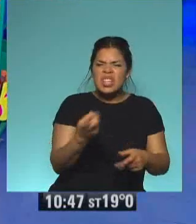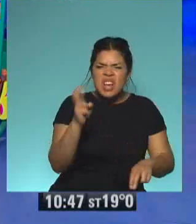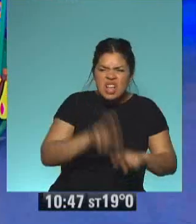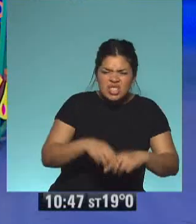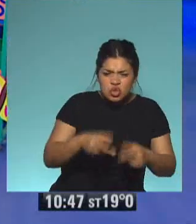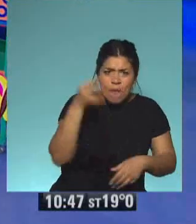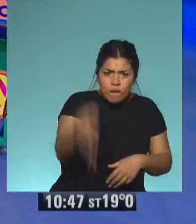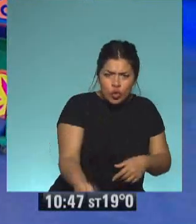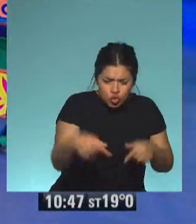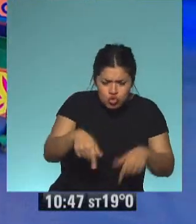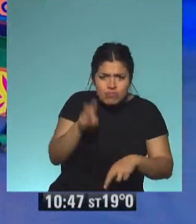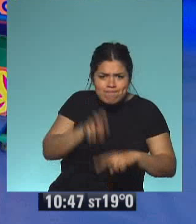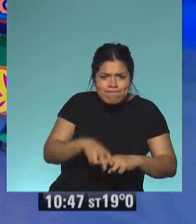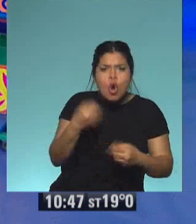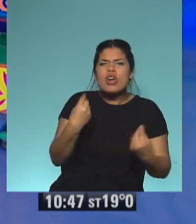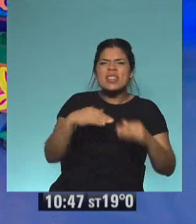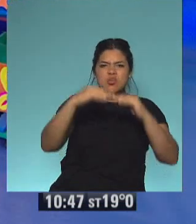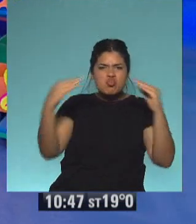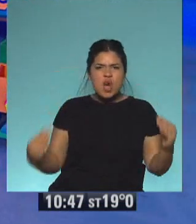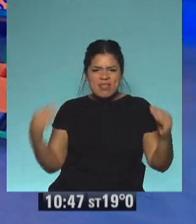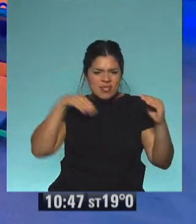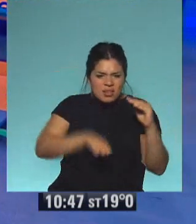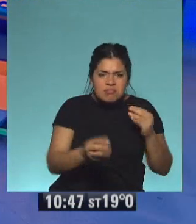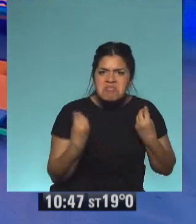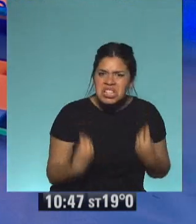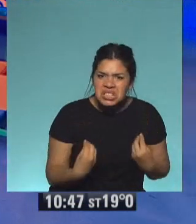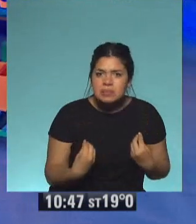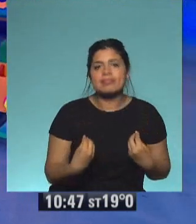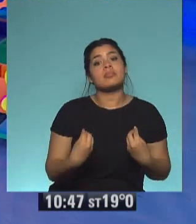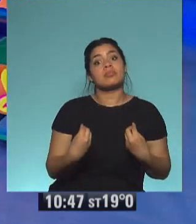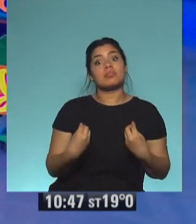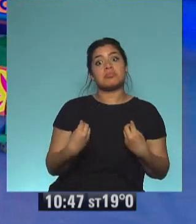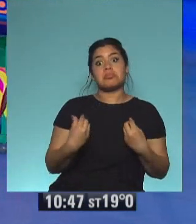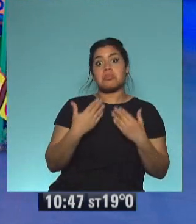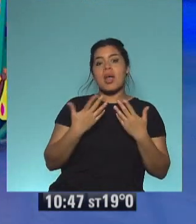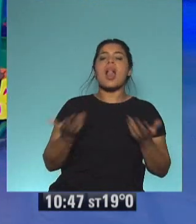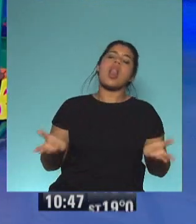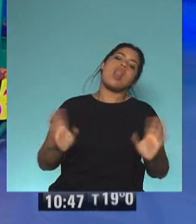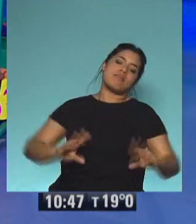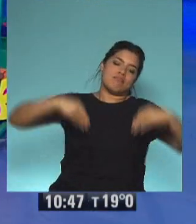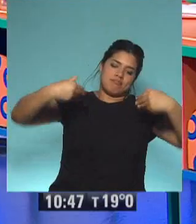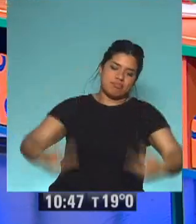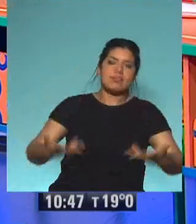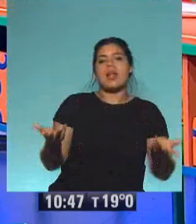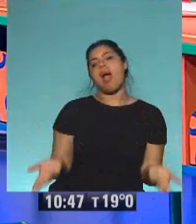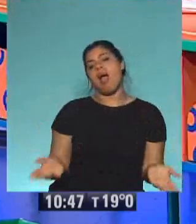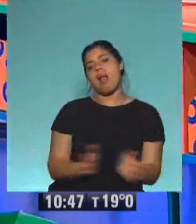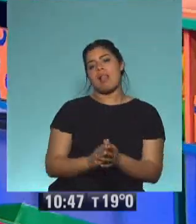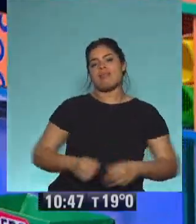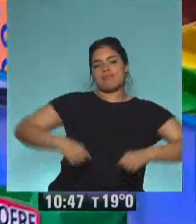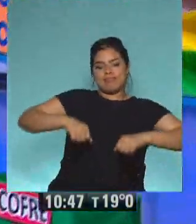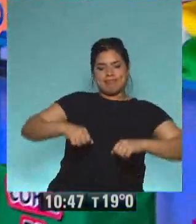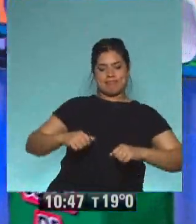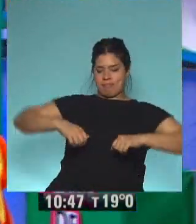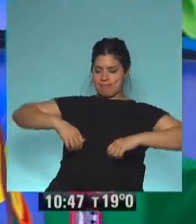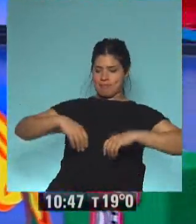asiento del futuro, ¿o es un puente del pasado? No. Pueden ser las dos cosas, Ah, esto es así, claramente. Porque así puedo apoyar